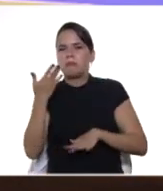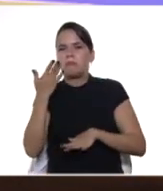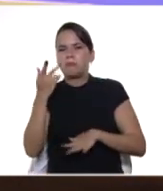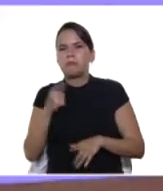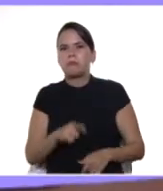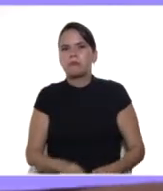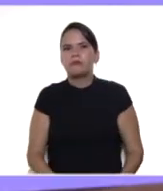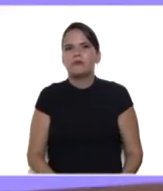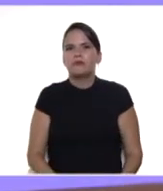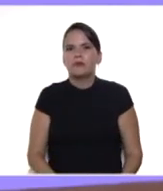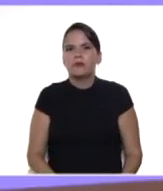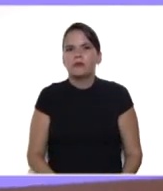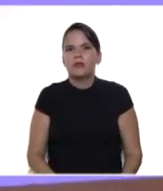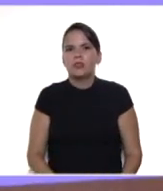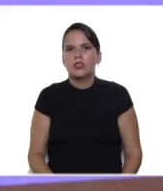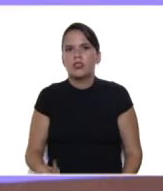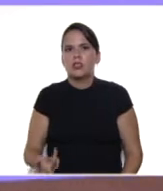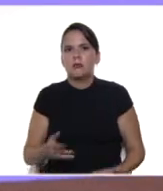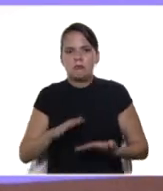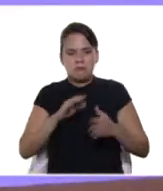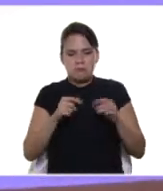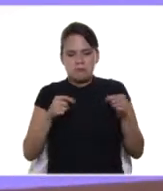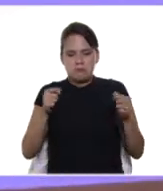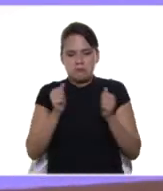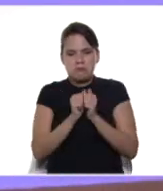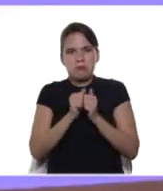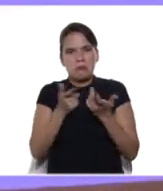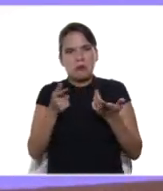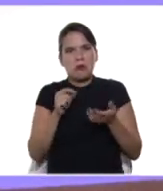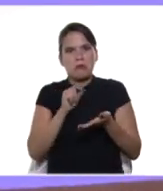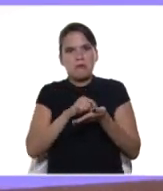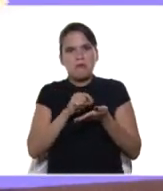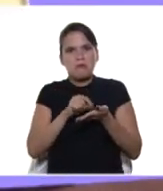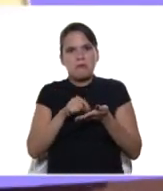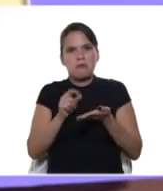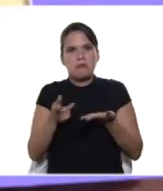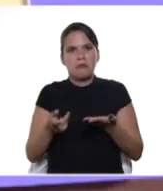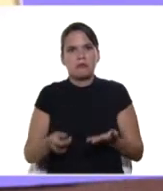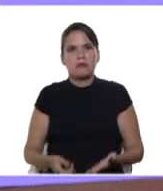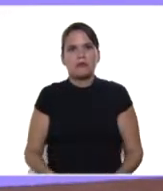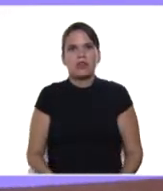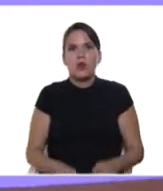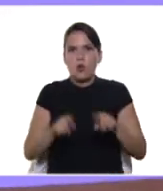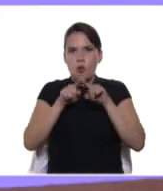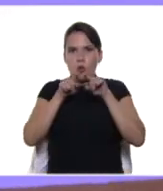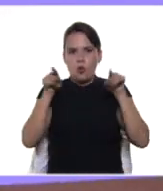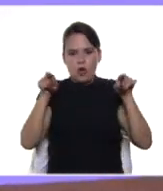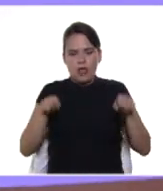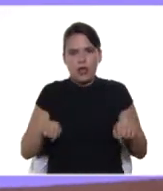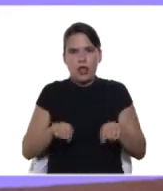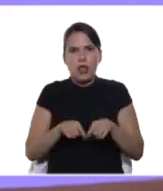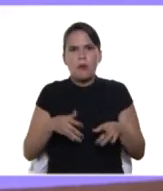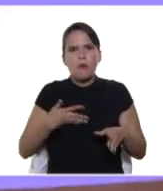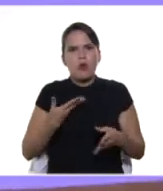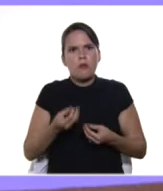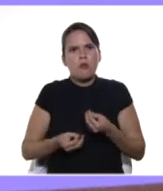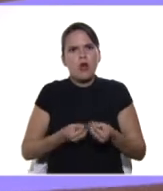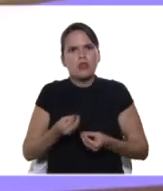Es un tablero con algunas puntillas. En este caso, su trama es cuadrada. Podemos